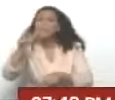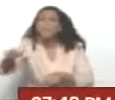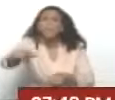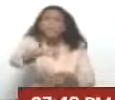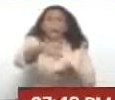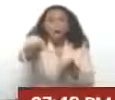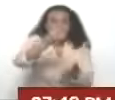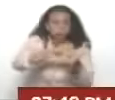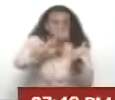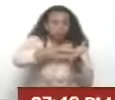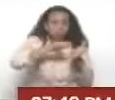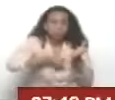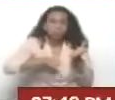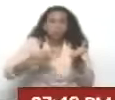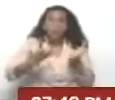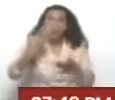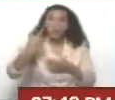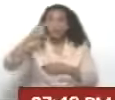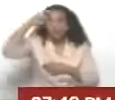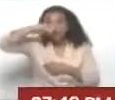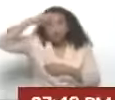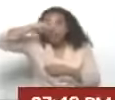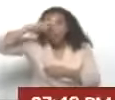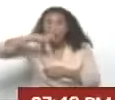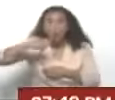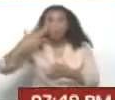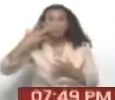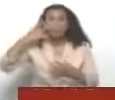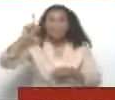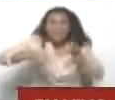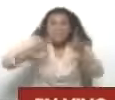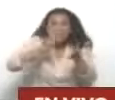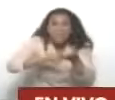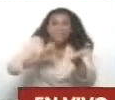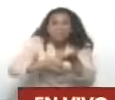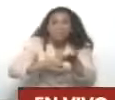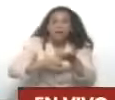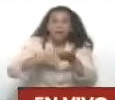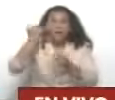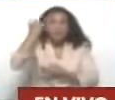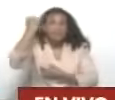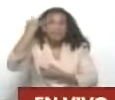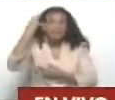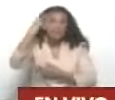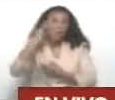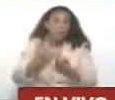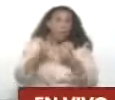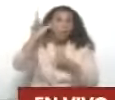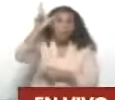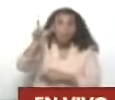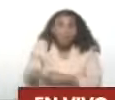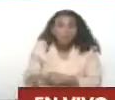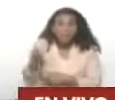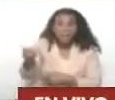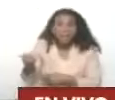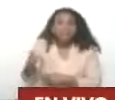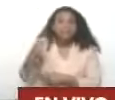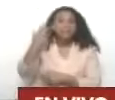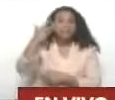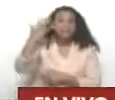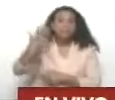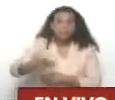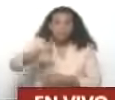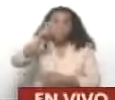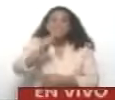fuente de sabiduría verdadera en la idea de Bolívar de la sabiduría de Bolívar, la única fuente